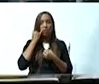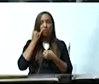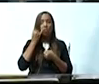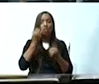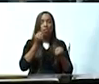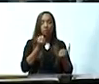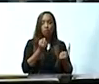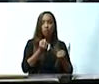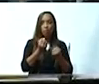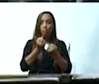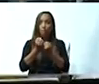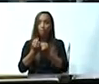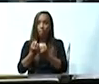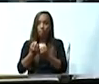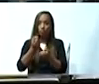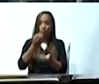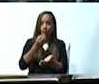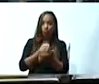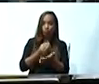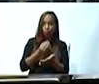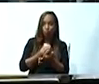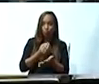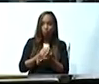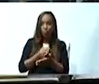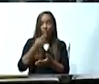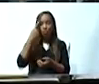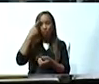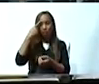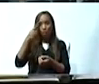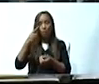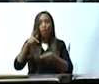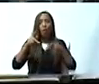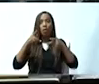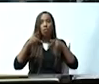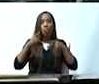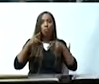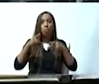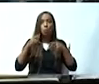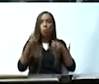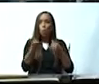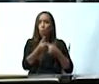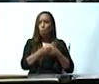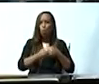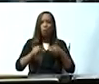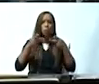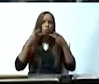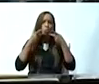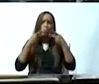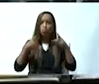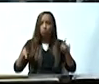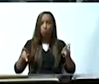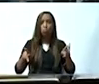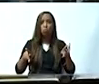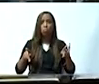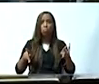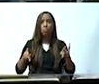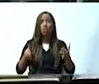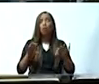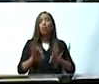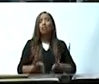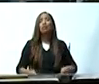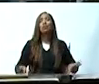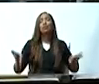presupuestos de cada año. Ahora tenemos tres fuentes. Además de ese gasto de capital, tenemos